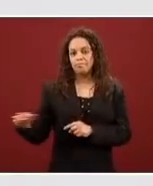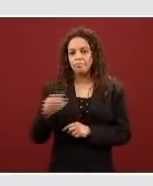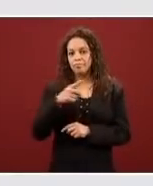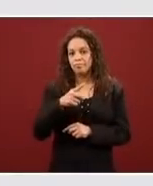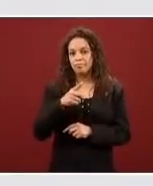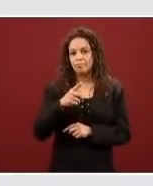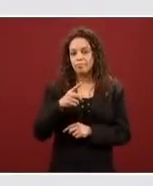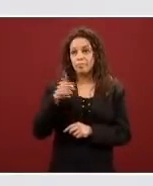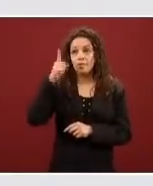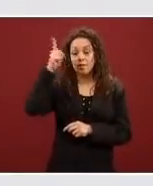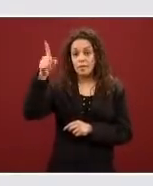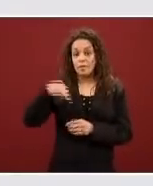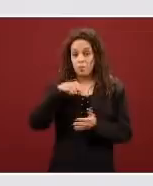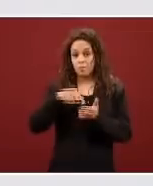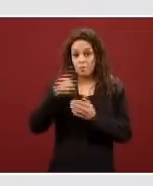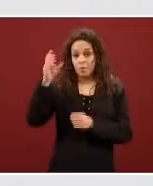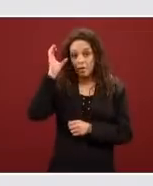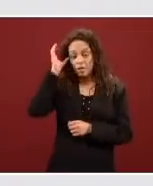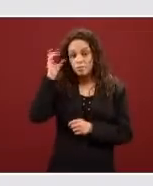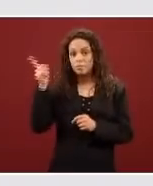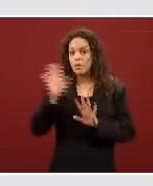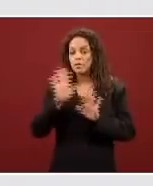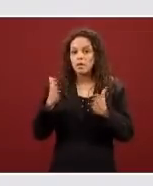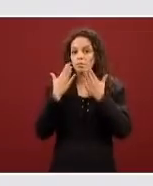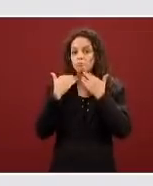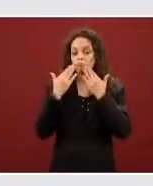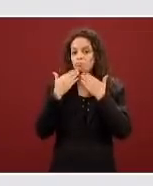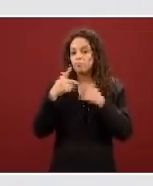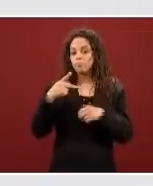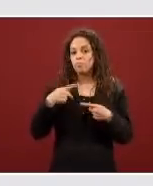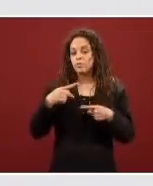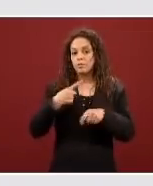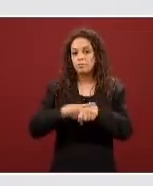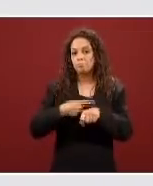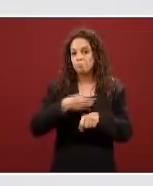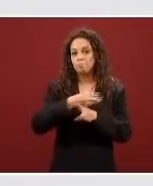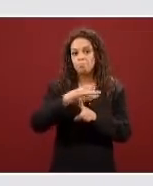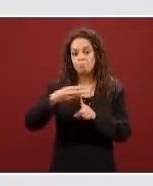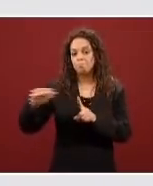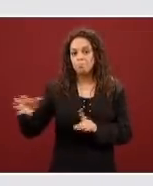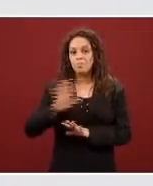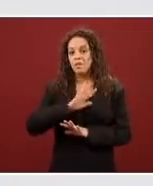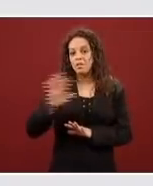ya dos días que no han reportado presencia de casos, están prácticamente terminando su fase